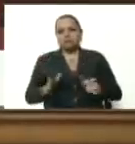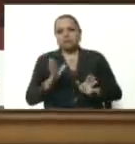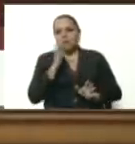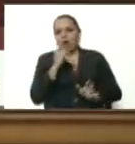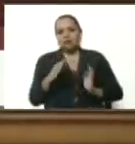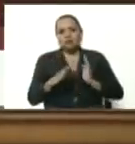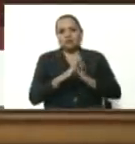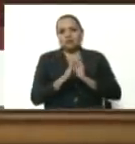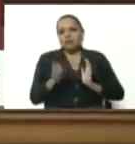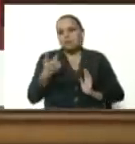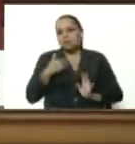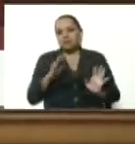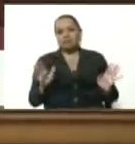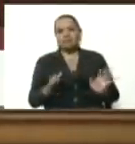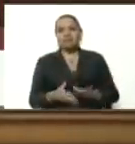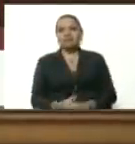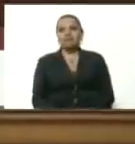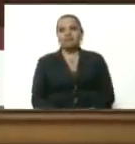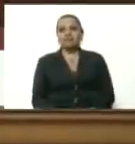¿Ah?